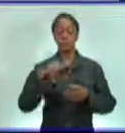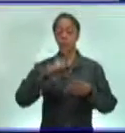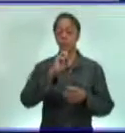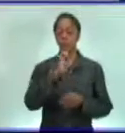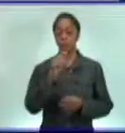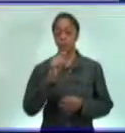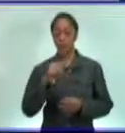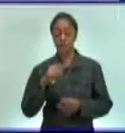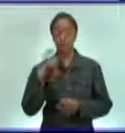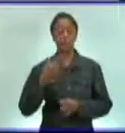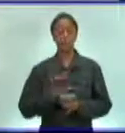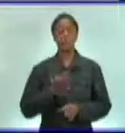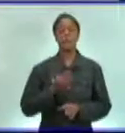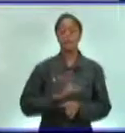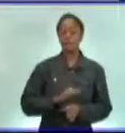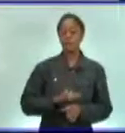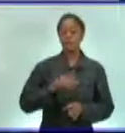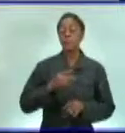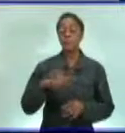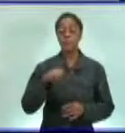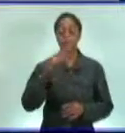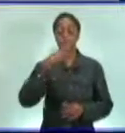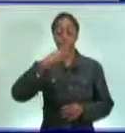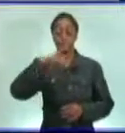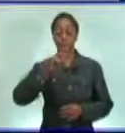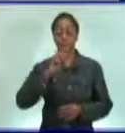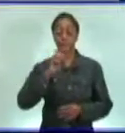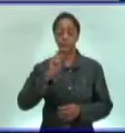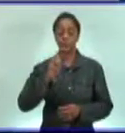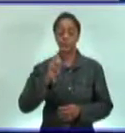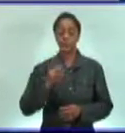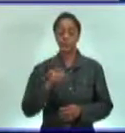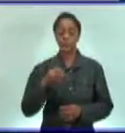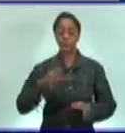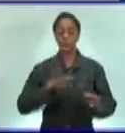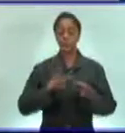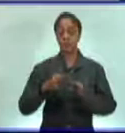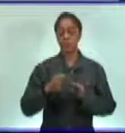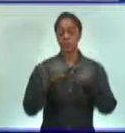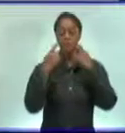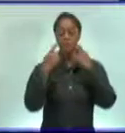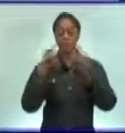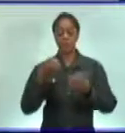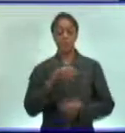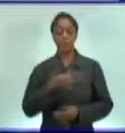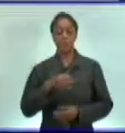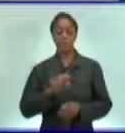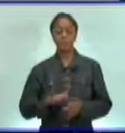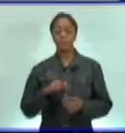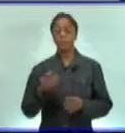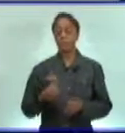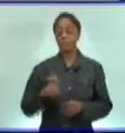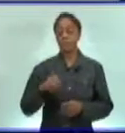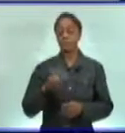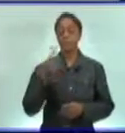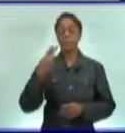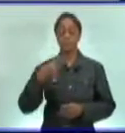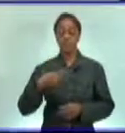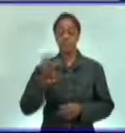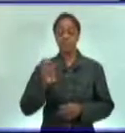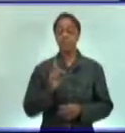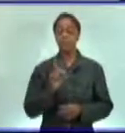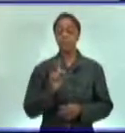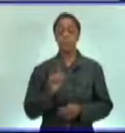luego estudiarás llamado mitocondrias, que tiene una función muy importante en la célula, mientras que la procariota